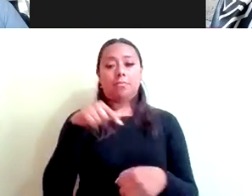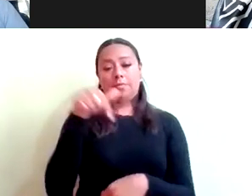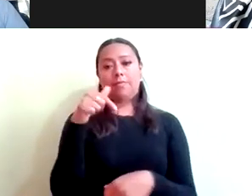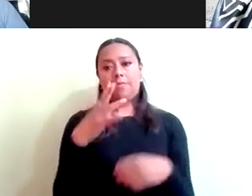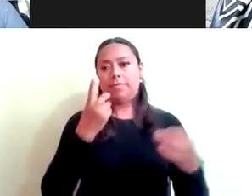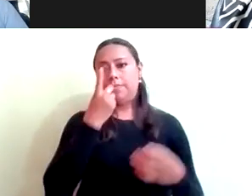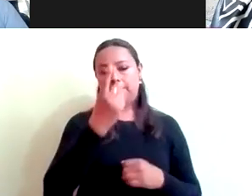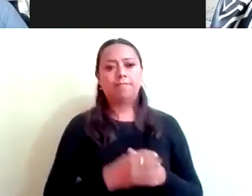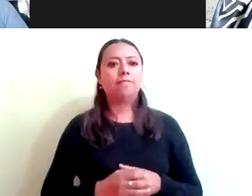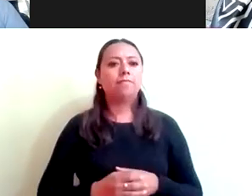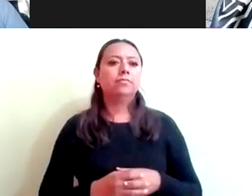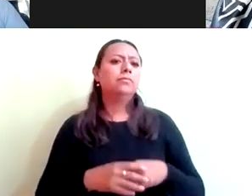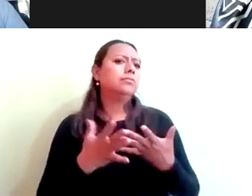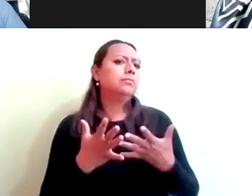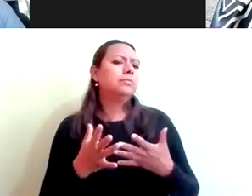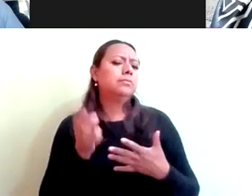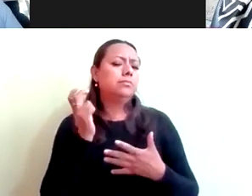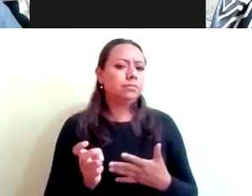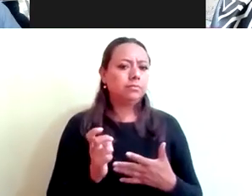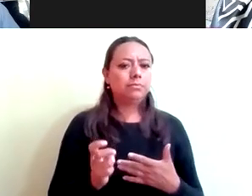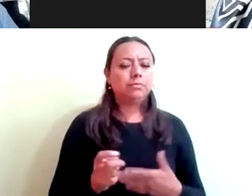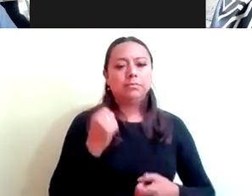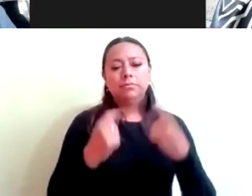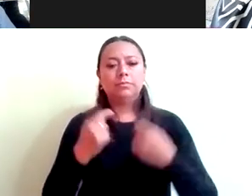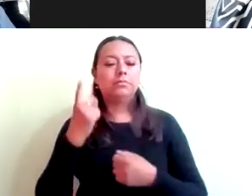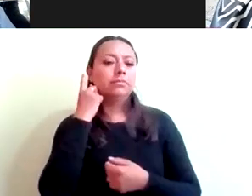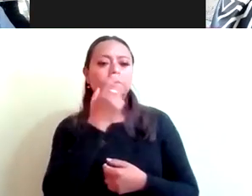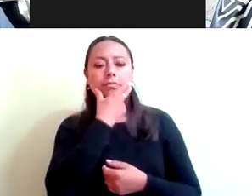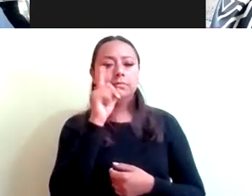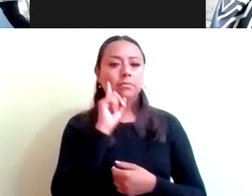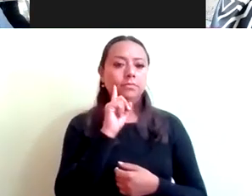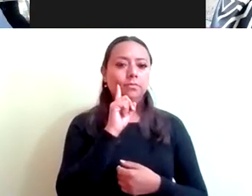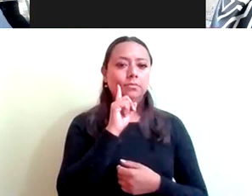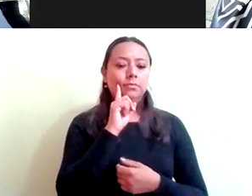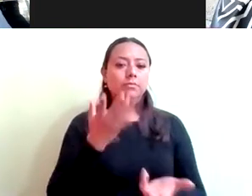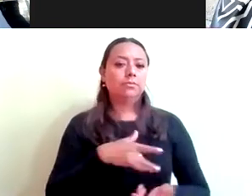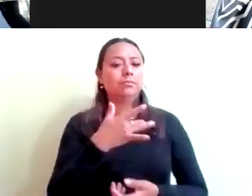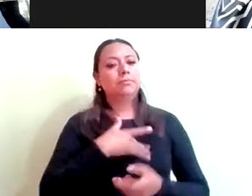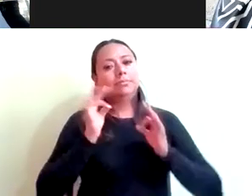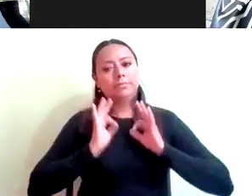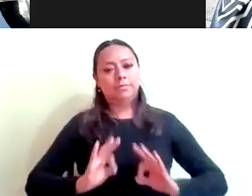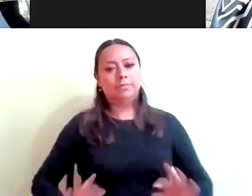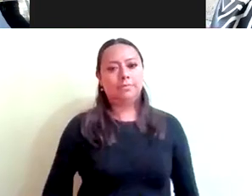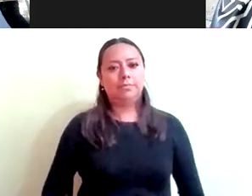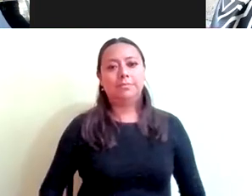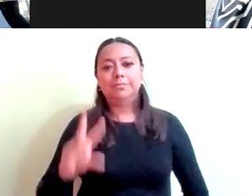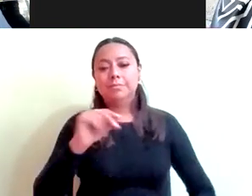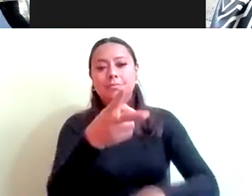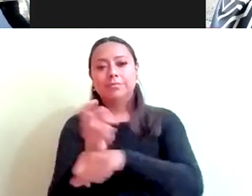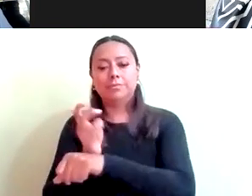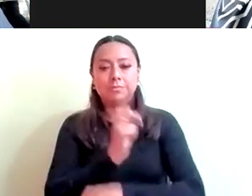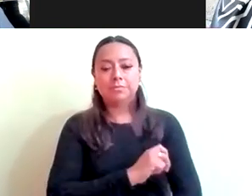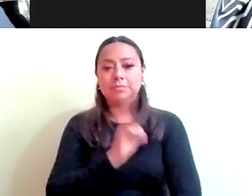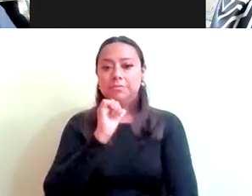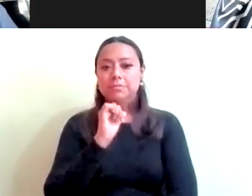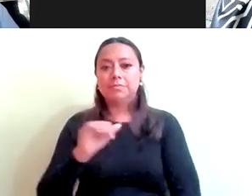le da mucha tranquilidad a algunos legisladores porque ellos saben de una reunión en la que no invitaron a todos, en las que cuando menos los que somos de oposición no fuimos ni